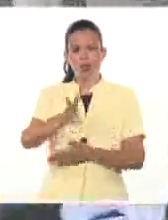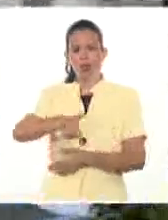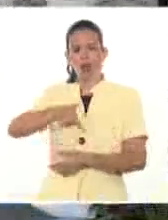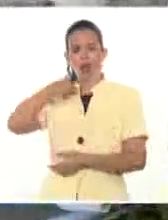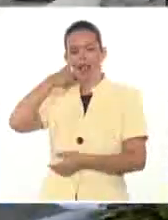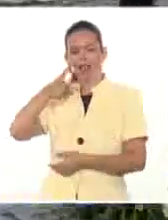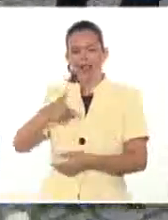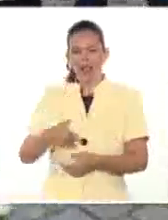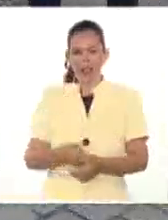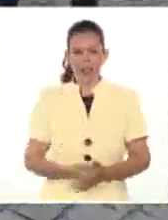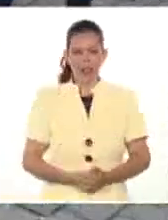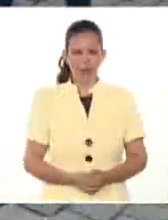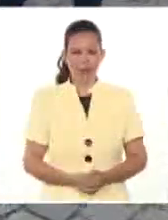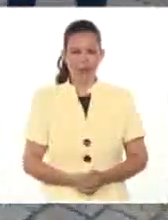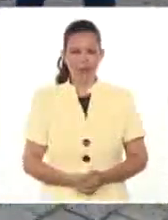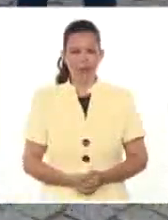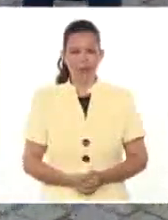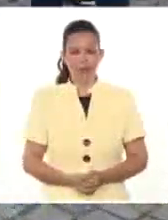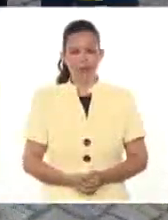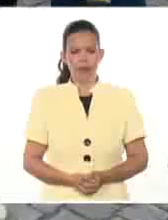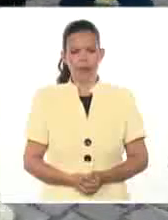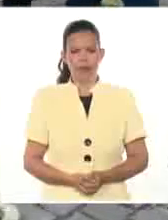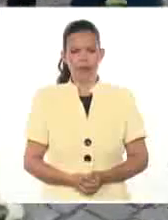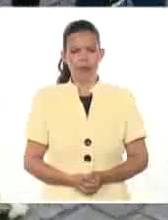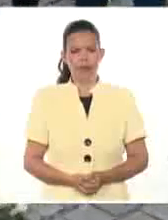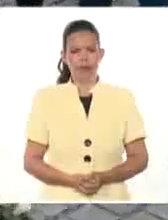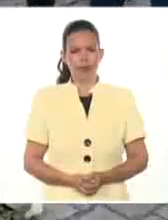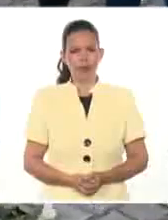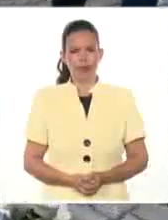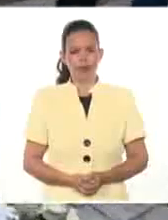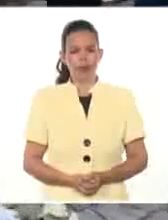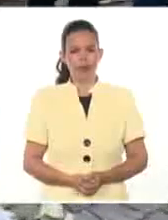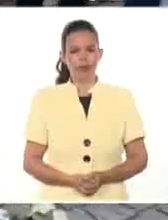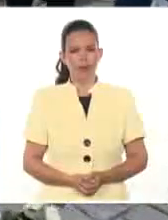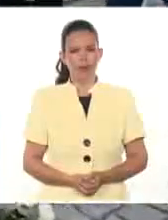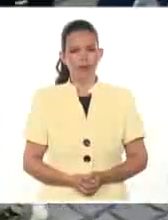Desde Berlín, Alemania, Lourdes Stusser, Sistema Informativo de la Televisión Cubana.